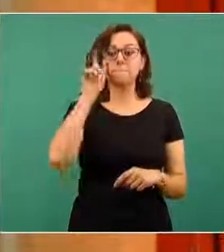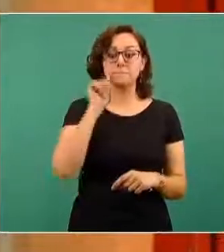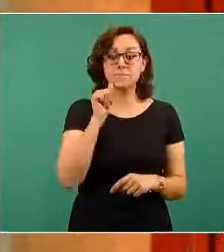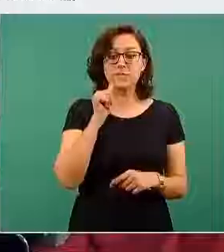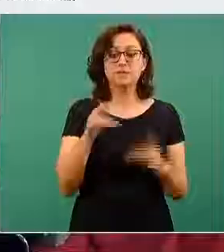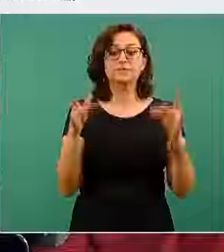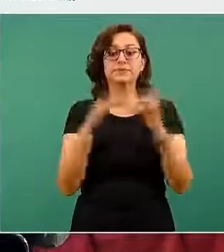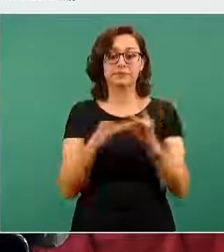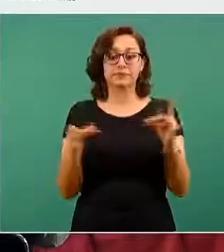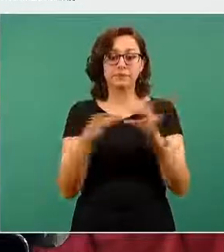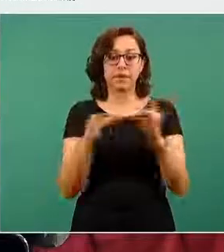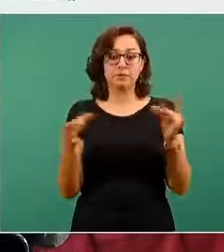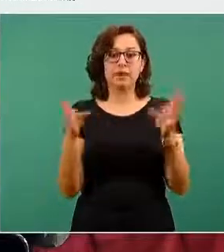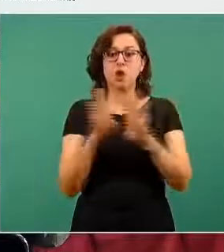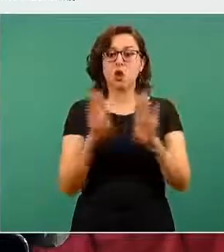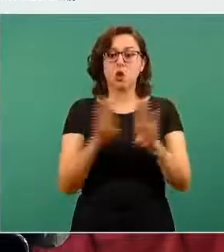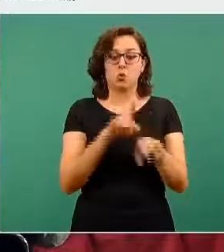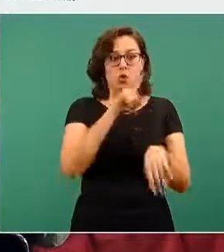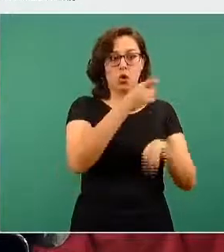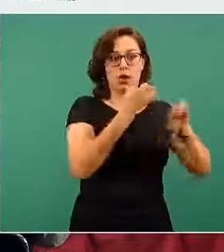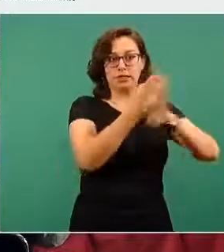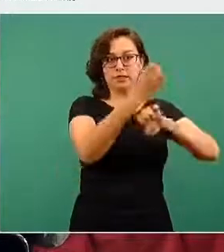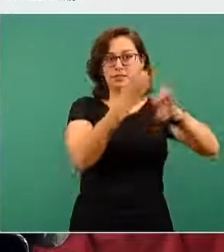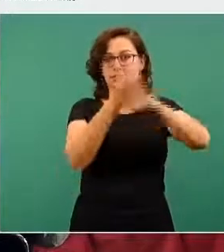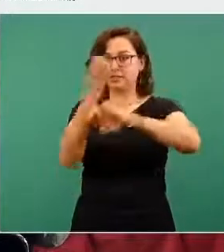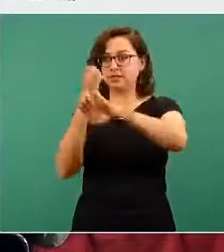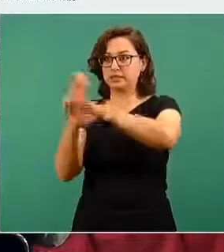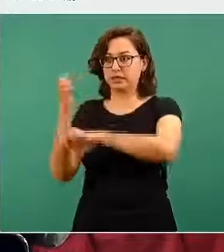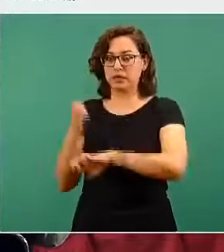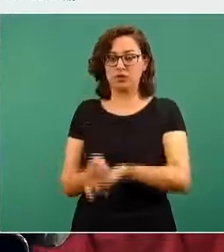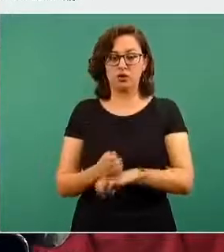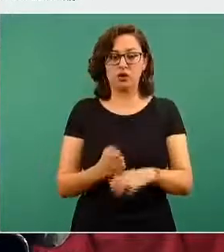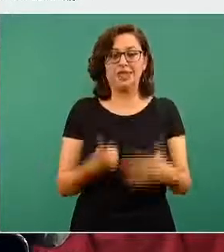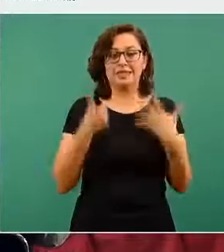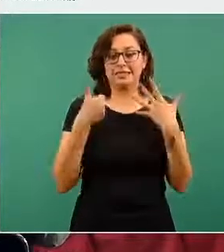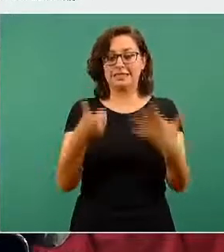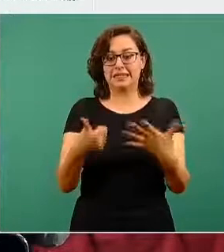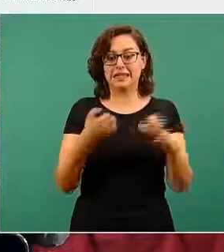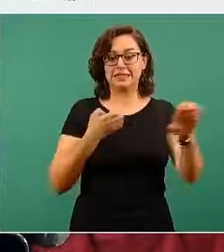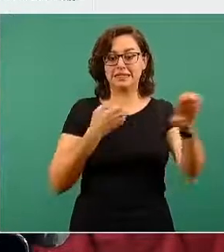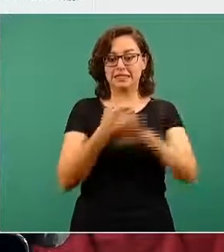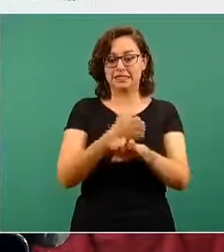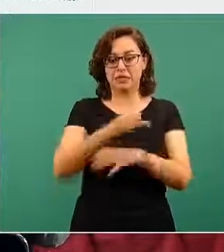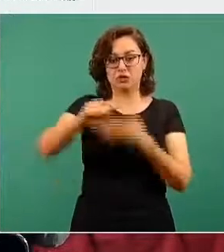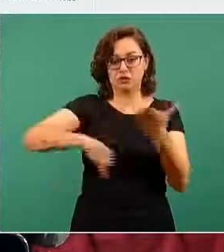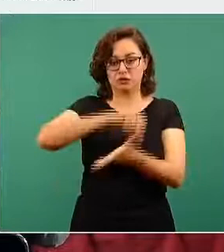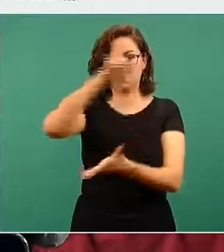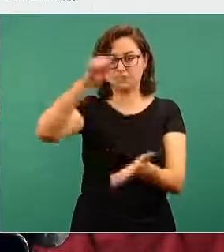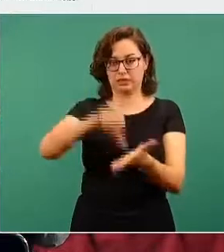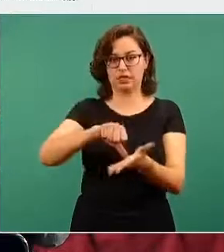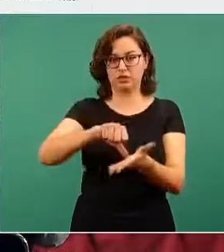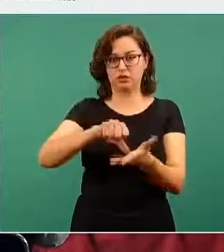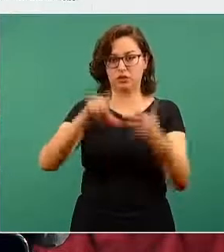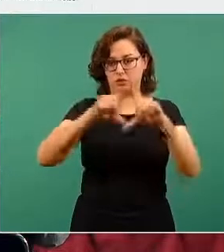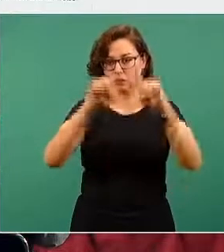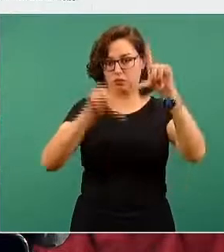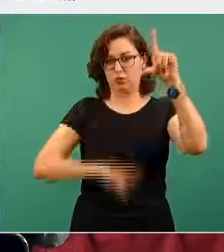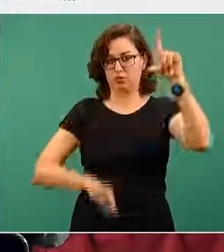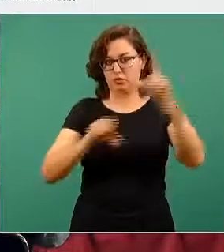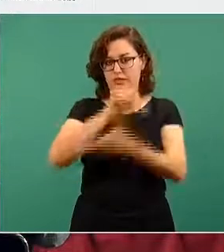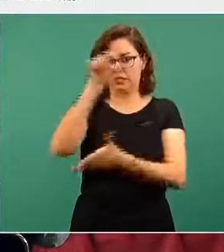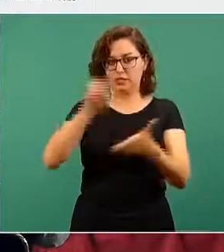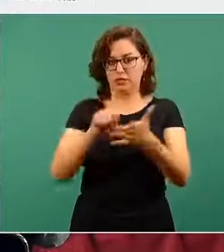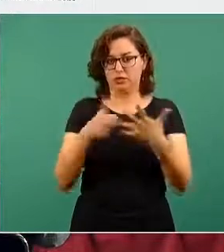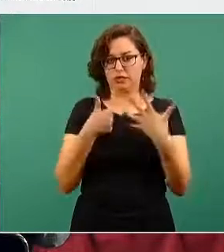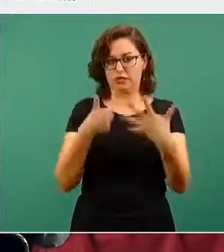explicar cómo se distribuye en cada entidad federativa, tanto de los 6 estados de la megalópolis, la región central de